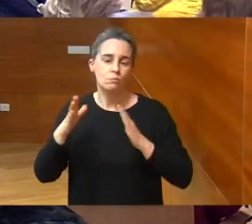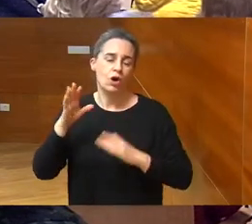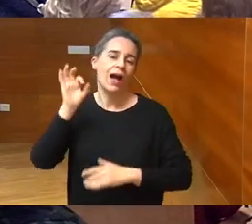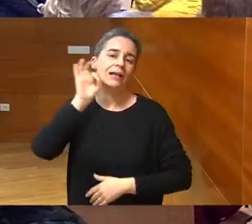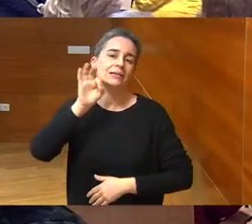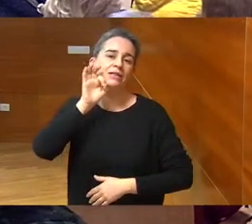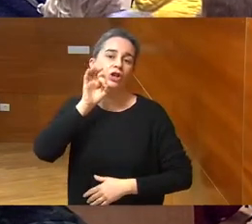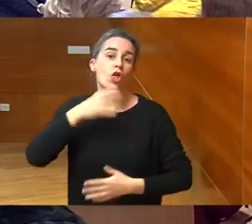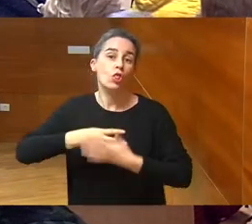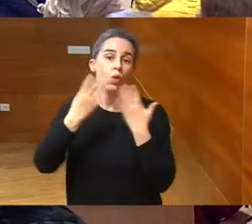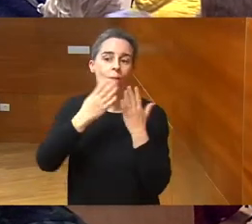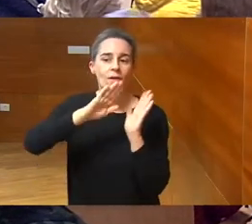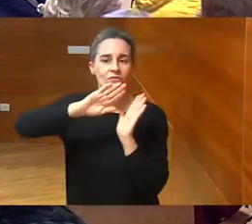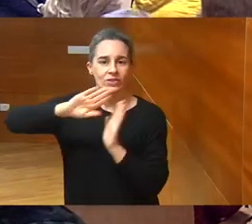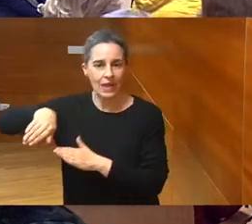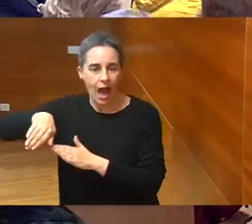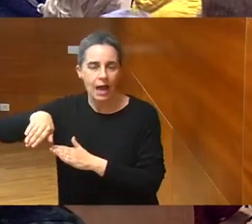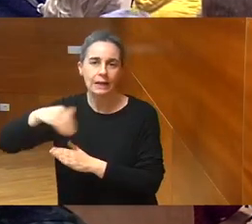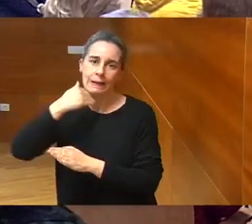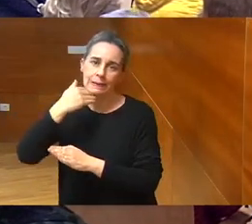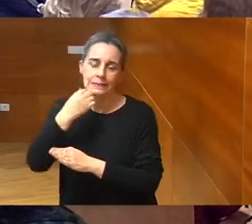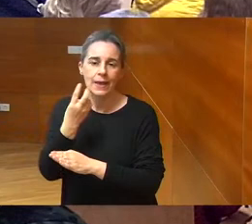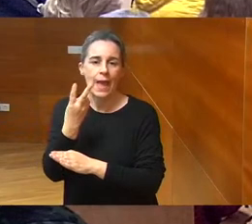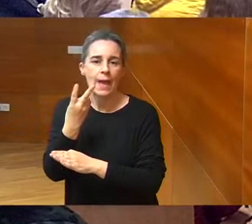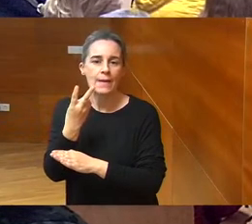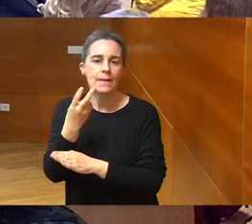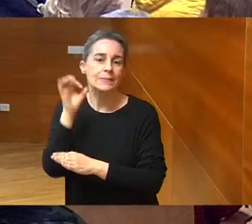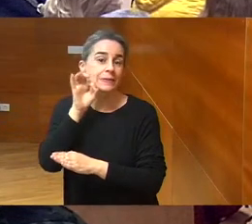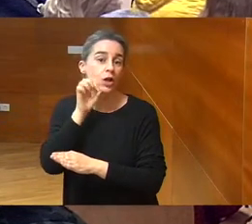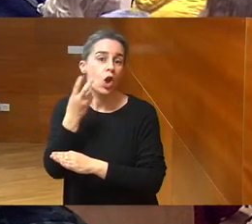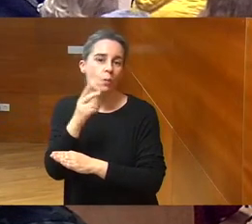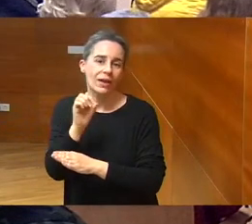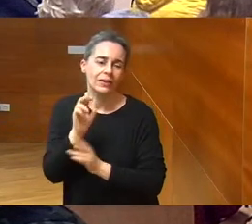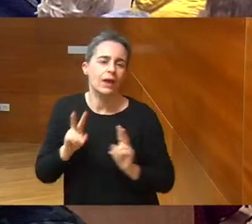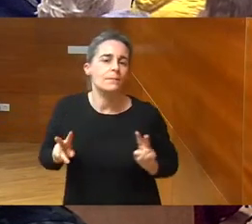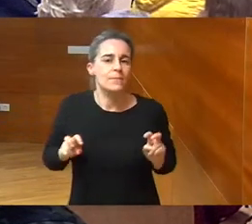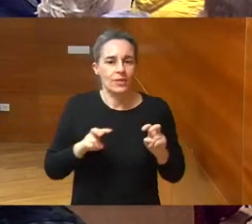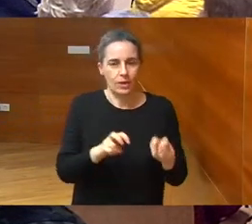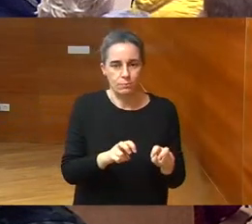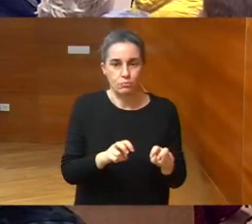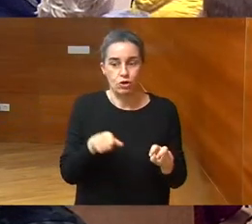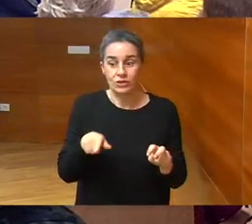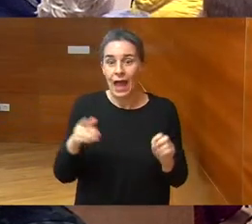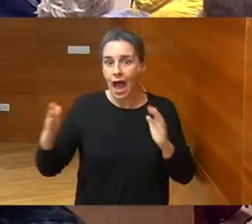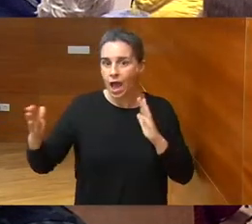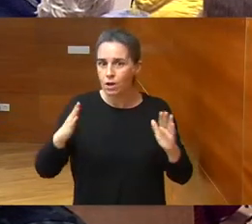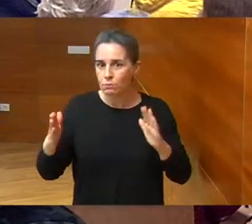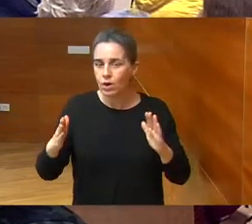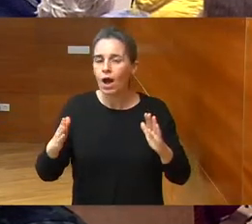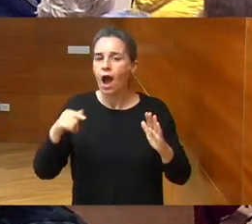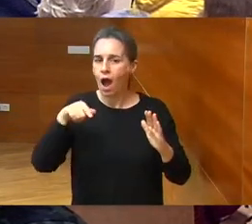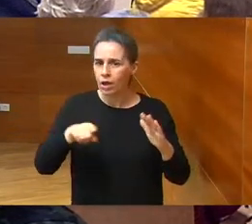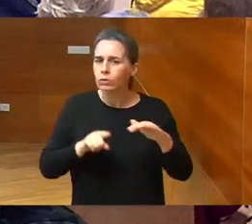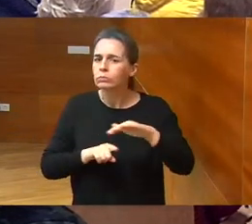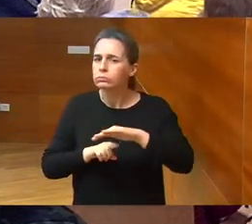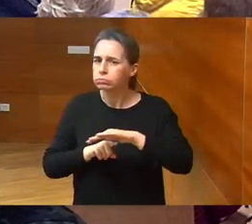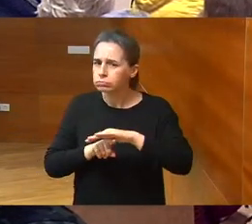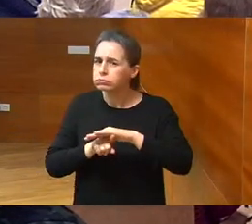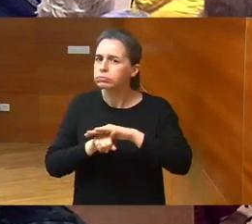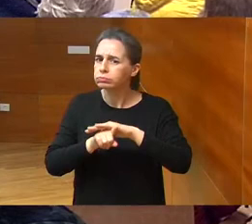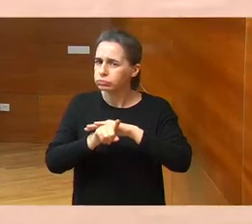secundado 20 años de grandes logros para humanidad y también de Pequeños avances para